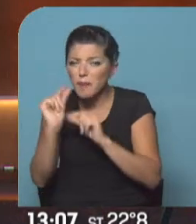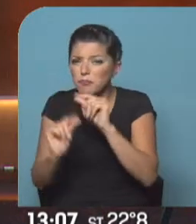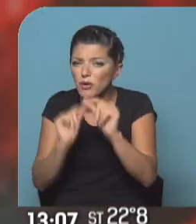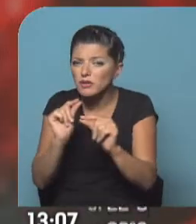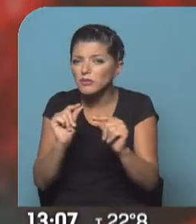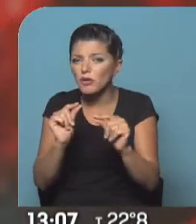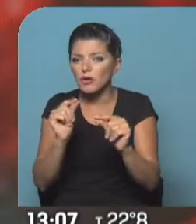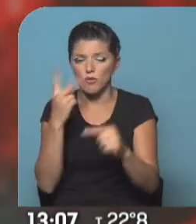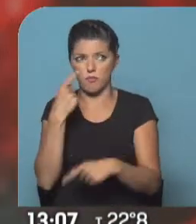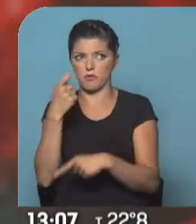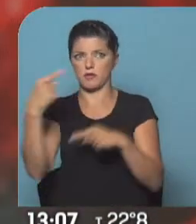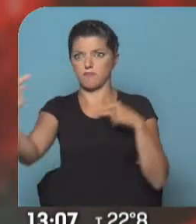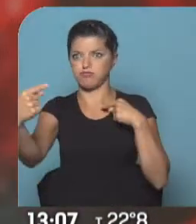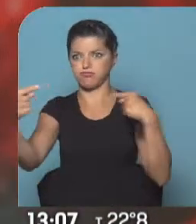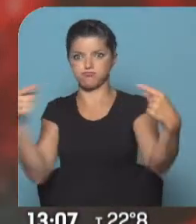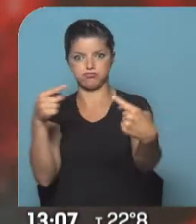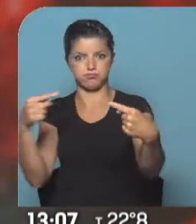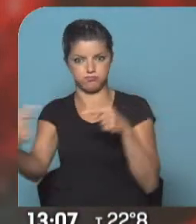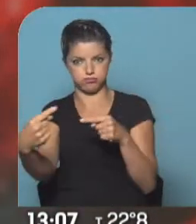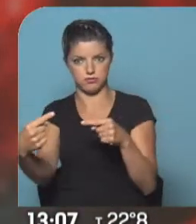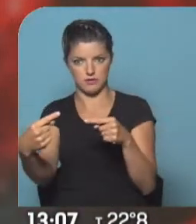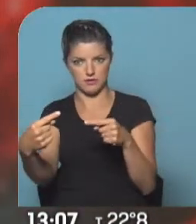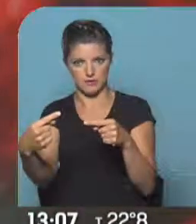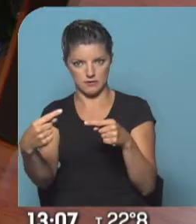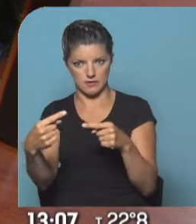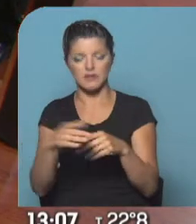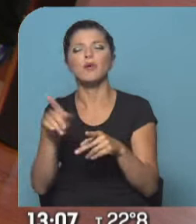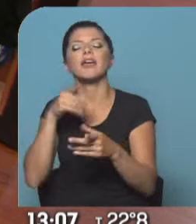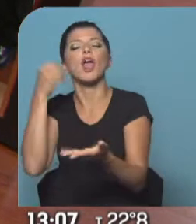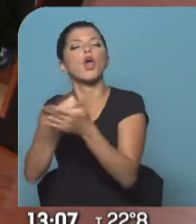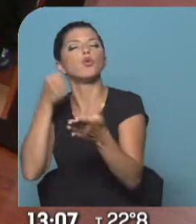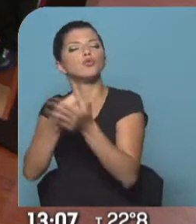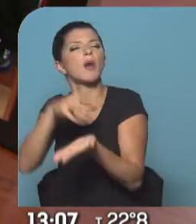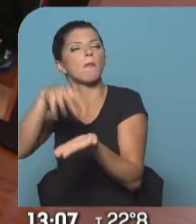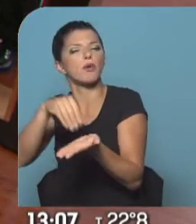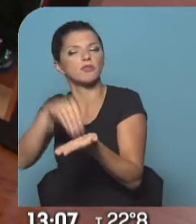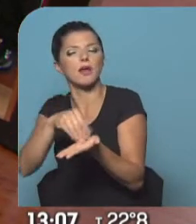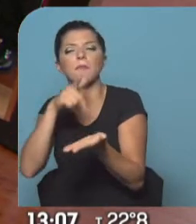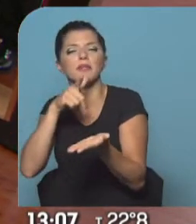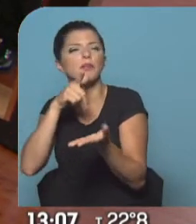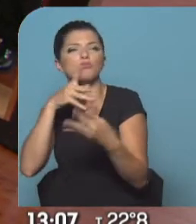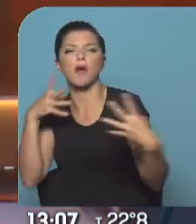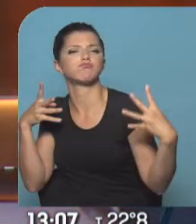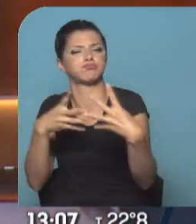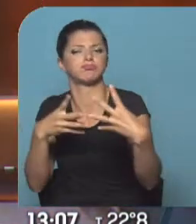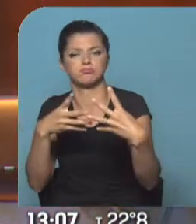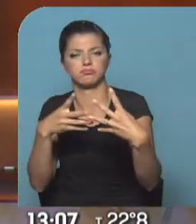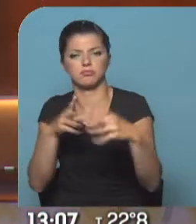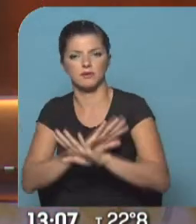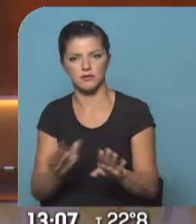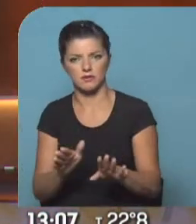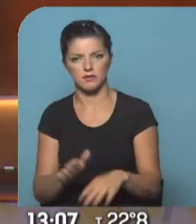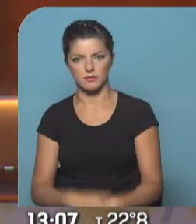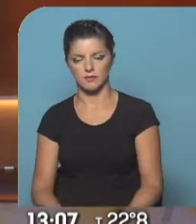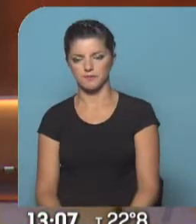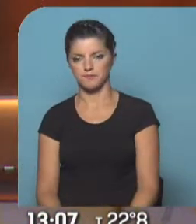el enfrentamiento y cada vez se ve menos la guerra por delegación. Ya parece una guerra abierta frente a frente. Sí, que